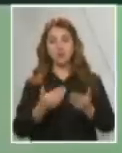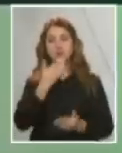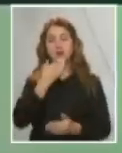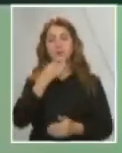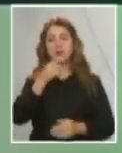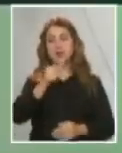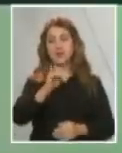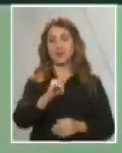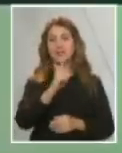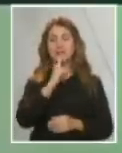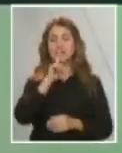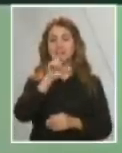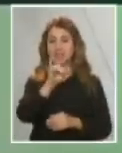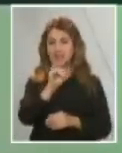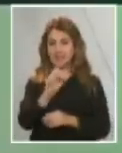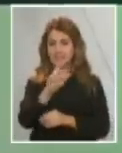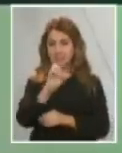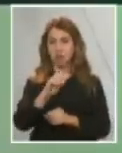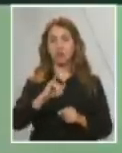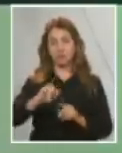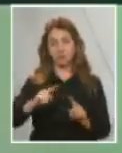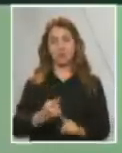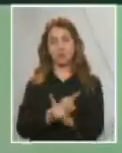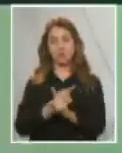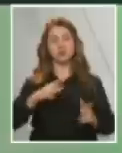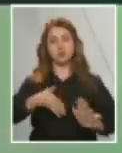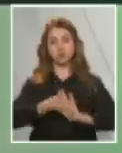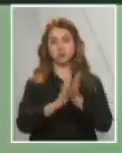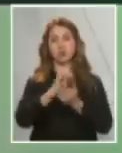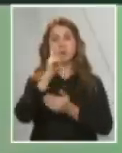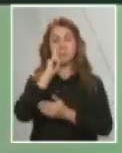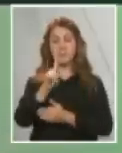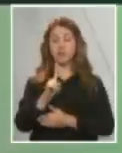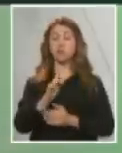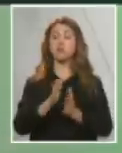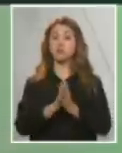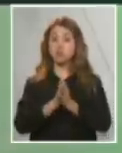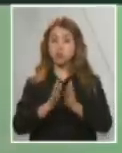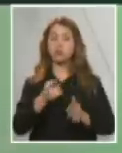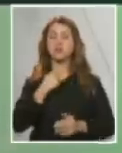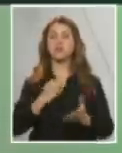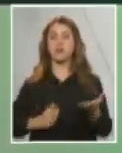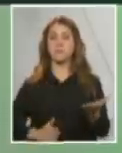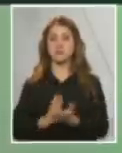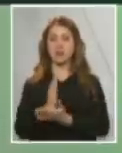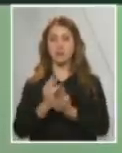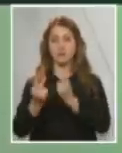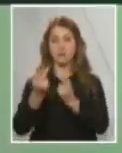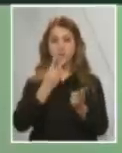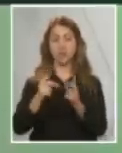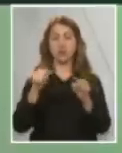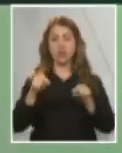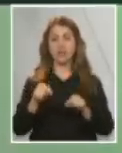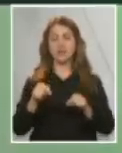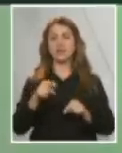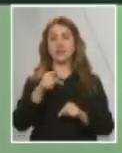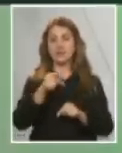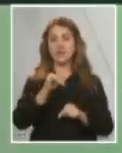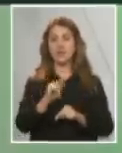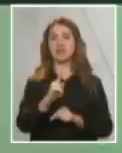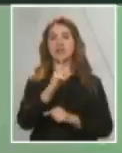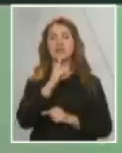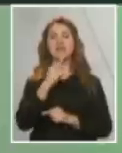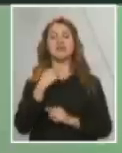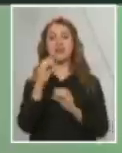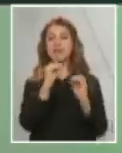kit Lázaro, ya vamos a conversar de todo aquello. Pero me parece que es interesante que partamos viendo este kit Lázaro, ¿de qué trata